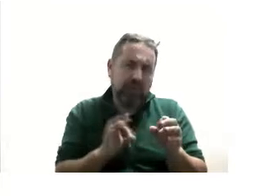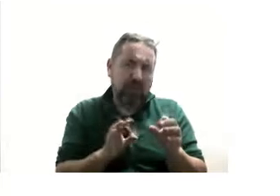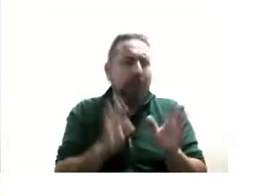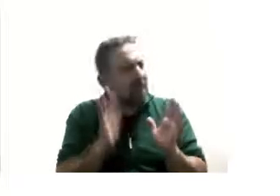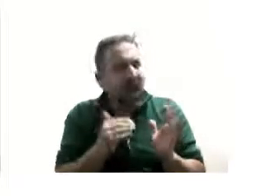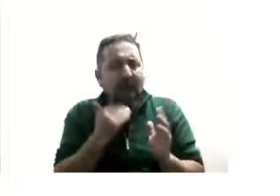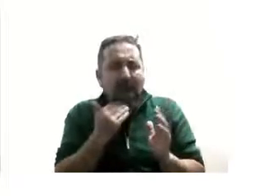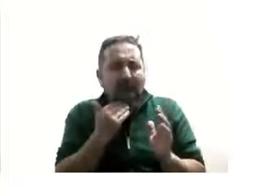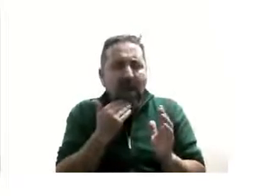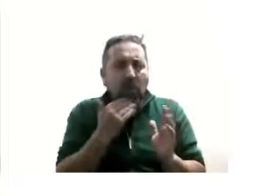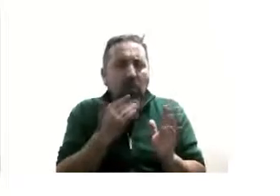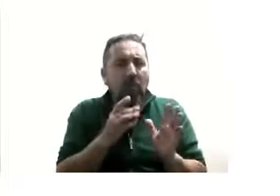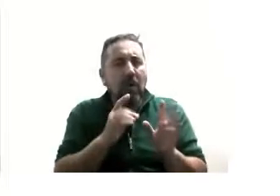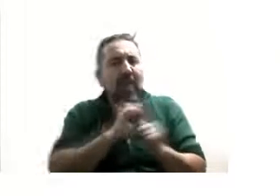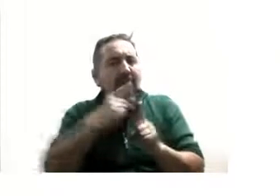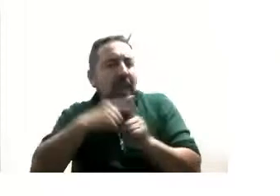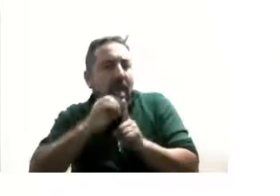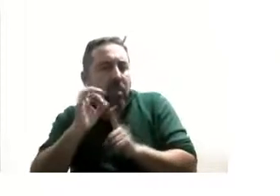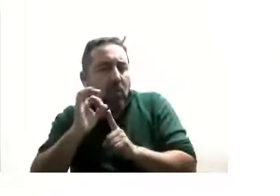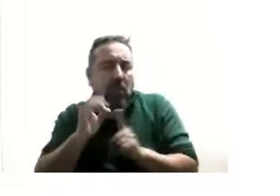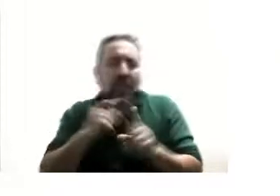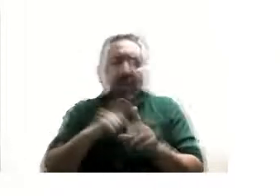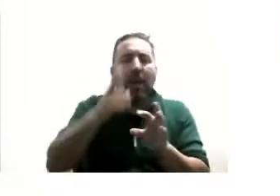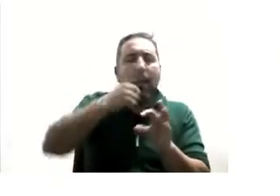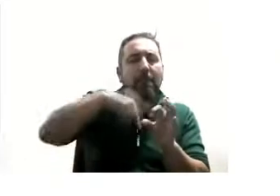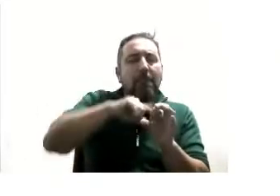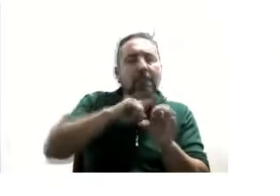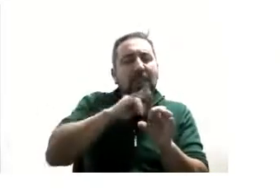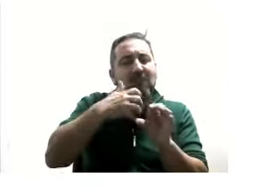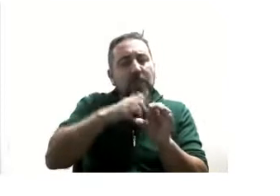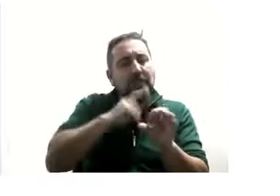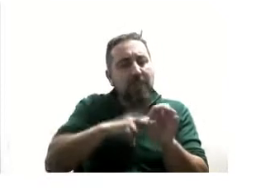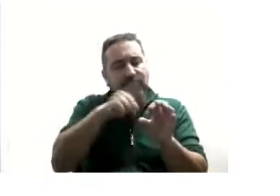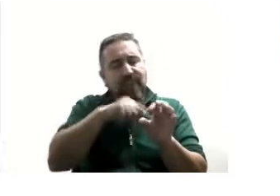algún tipo de gradación? Es decir, ¿tiene que ser una malformación